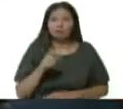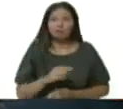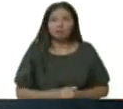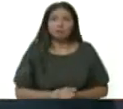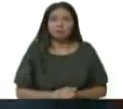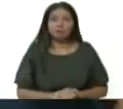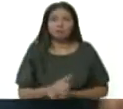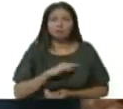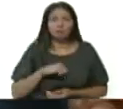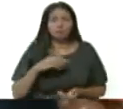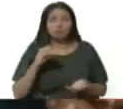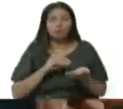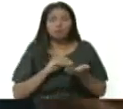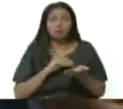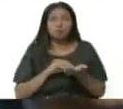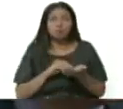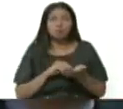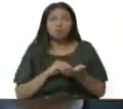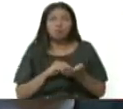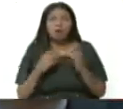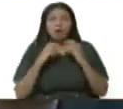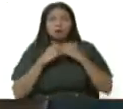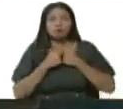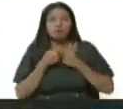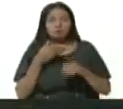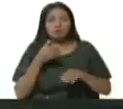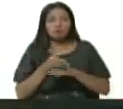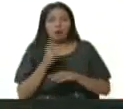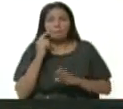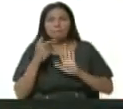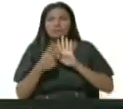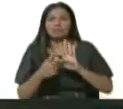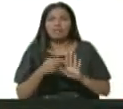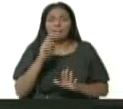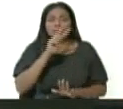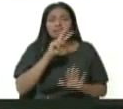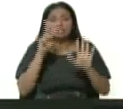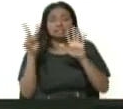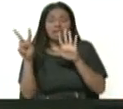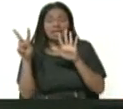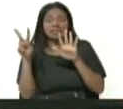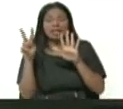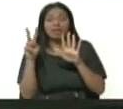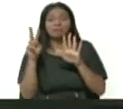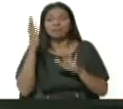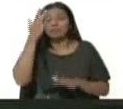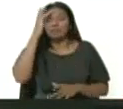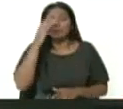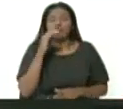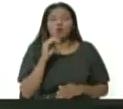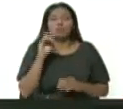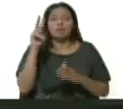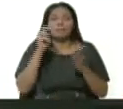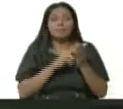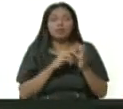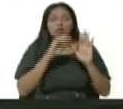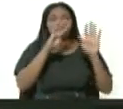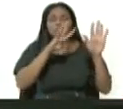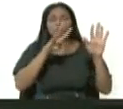Y a nosotros nos tocó Aristóbulo. Aristóbulo fue protagonista del 27 de febrero del 89. Era